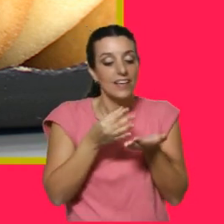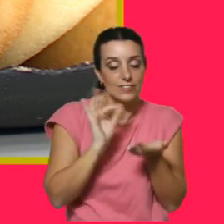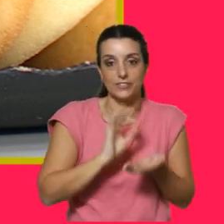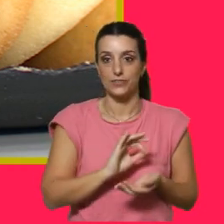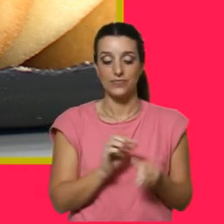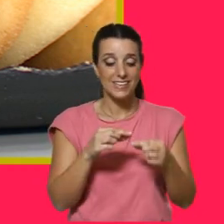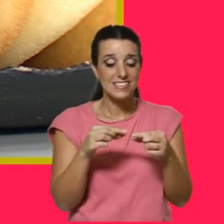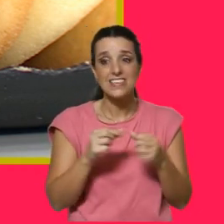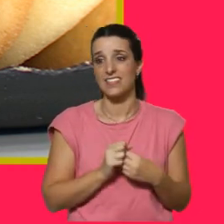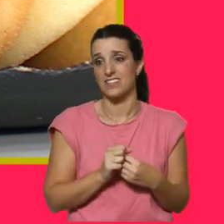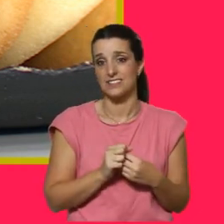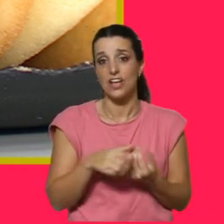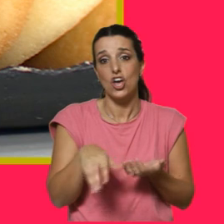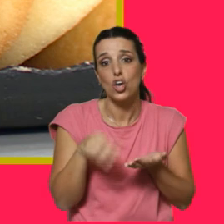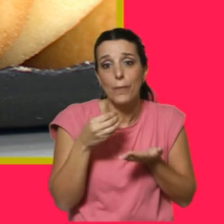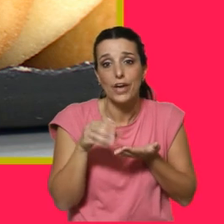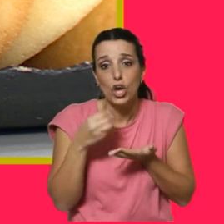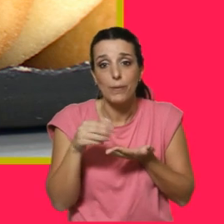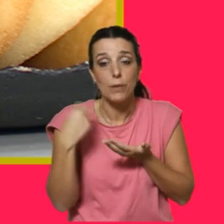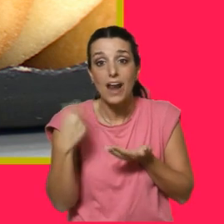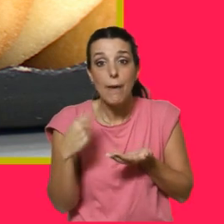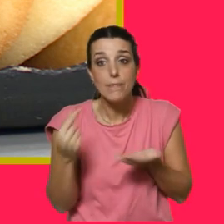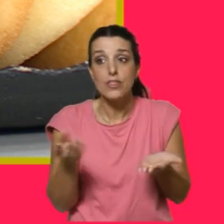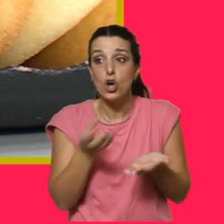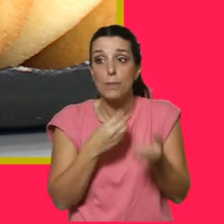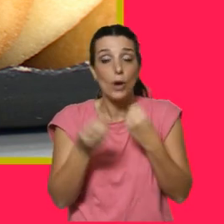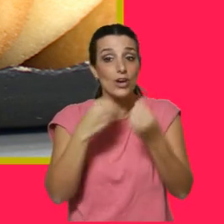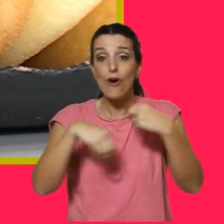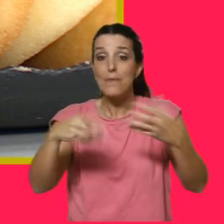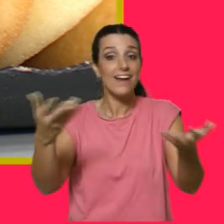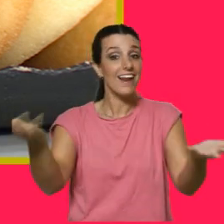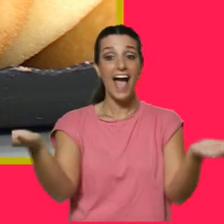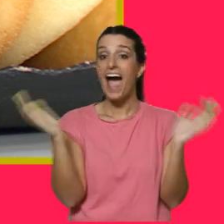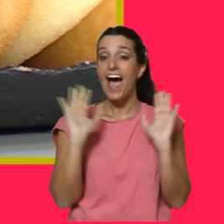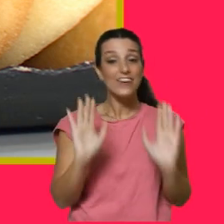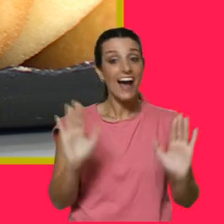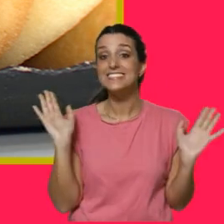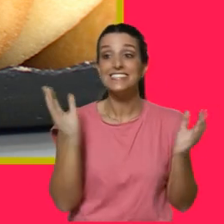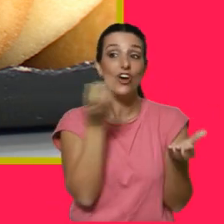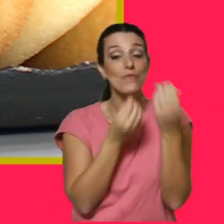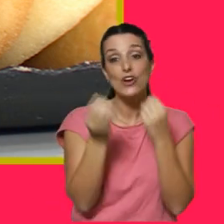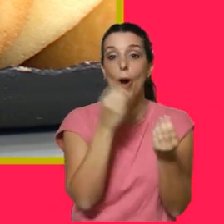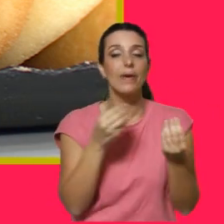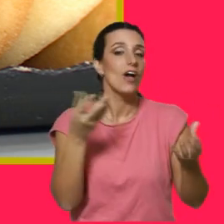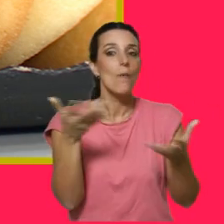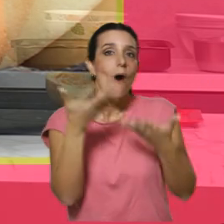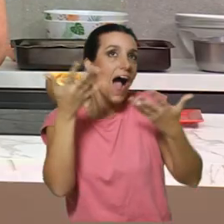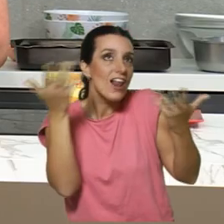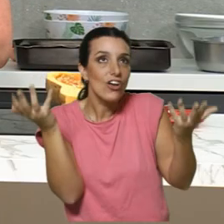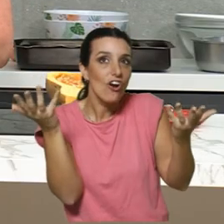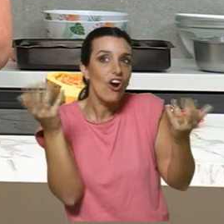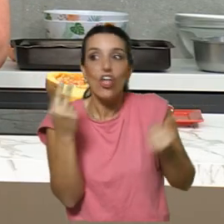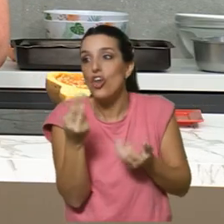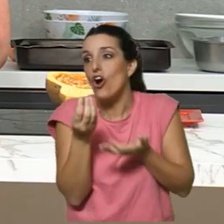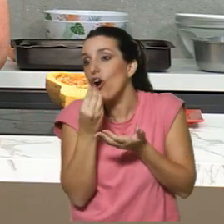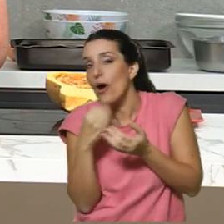Y son chiquititas. Y te las comes y son ligeras. Y ligeras, porque, además. Porque claro. La trampa es eso, ¿no? Digo, sí. Que es algo que dos